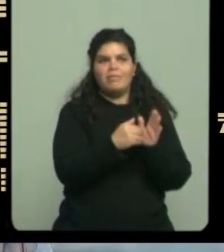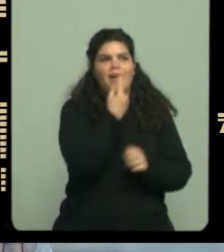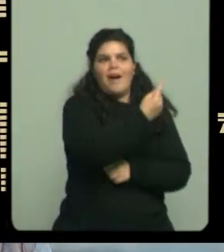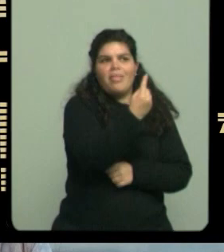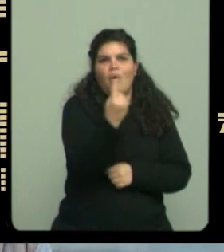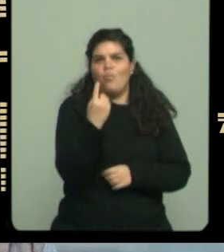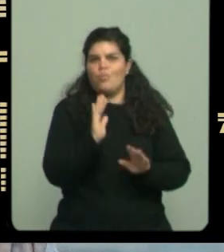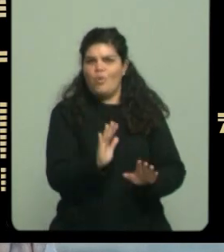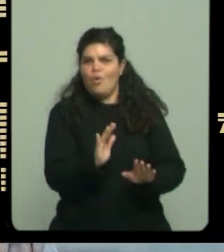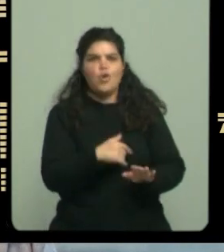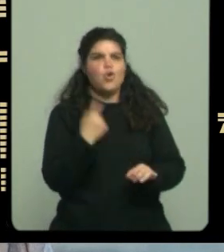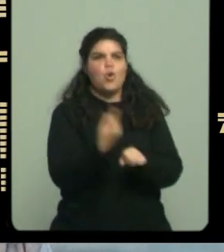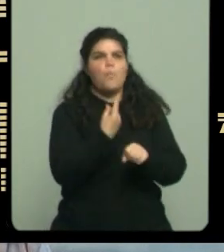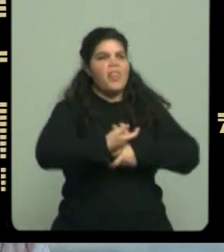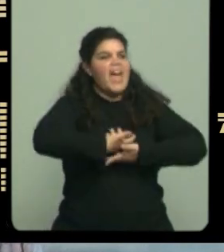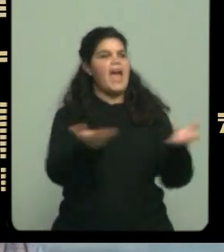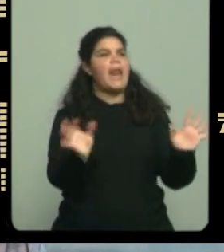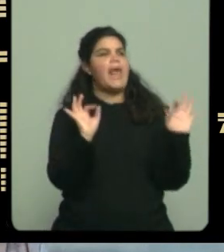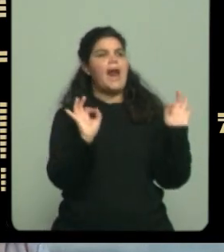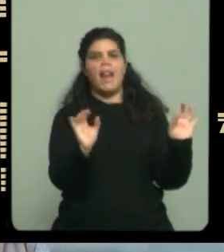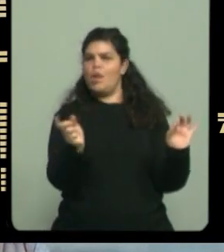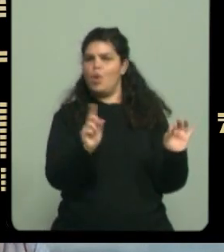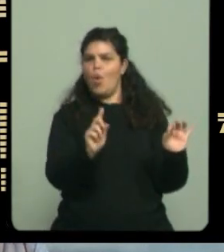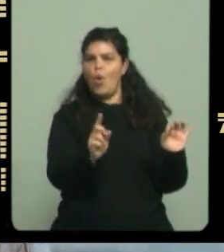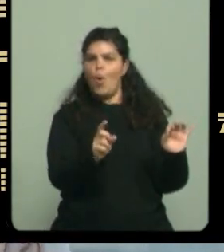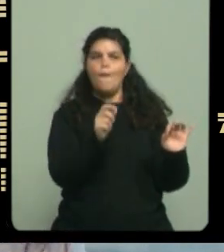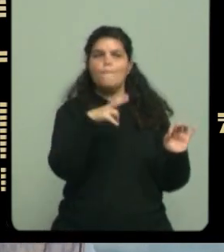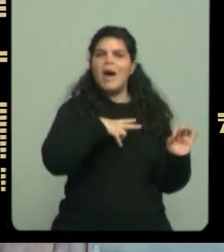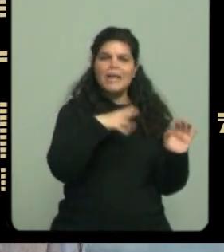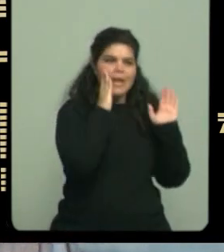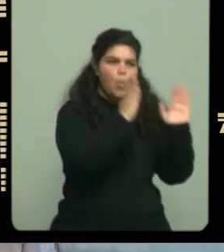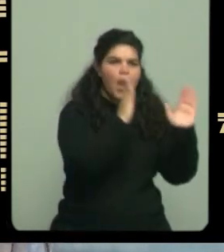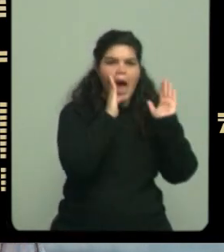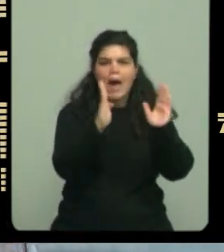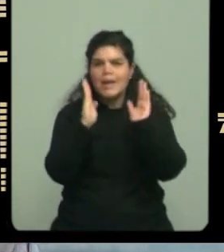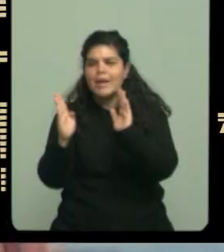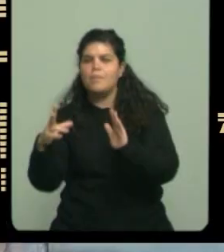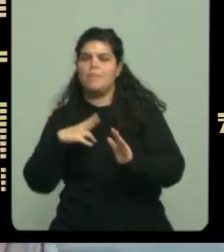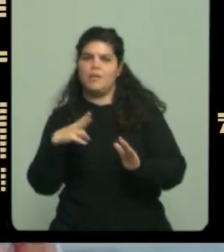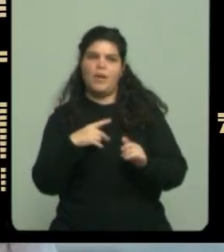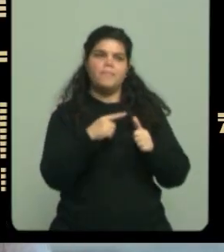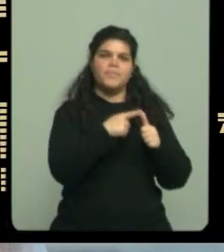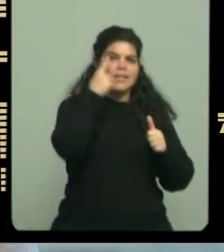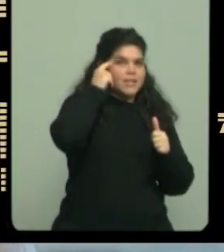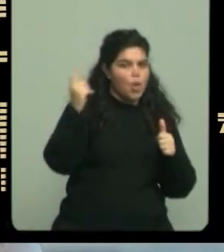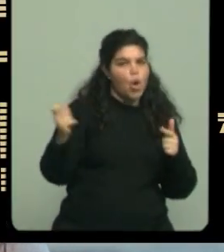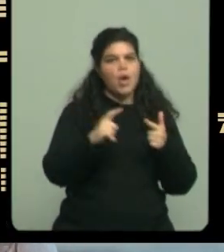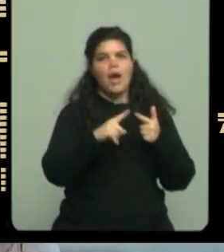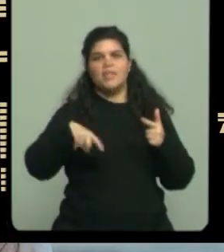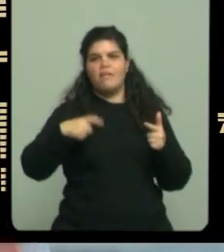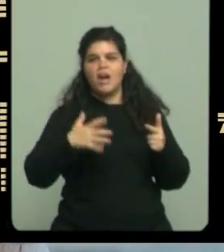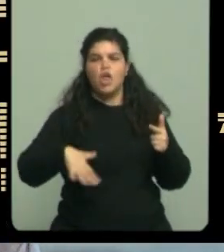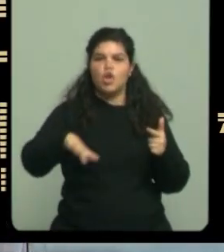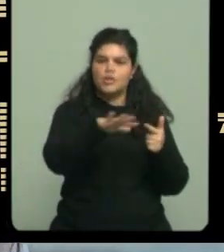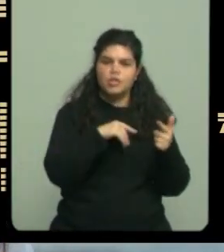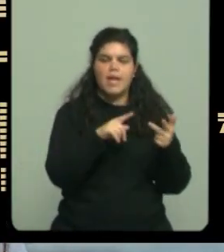puede ir abordando la situación. Por eso siempre se hace de manera interdisciplinaria, que hace una psicóloga, que hace una trabajadora